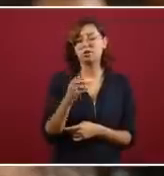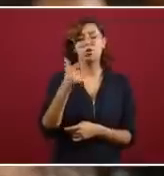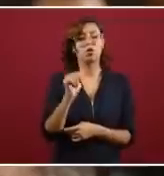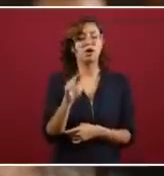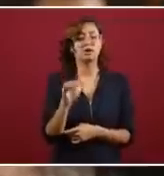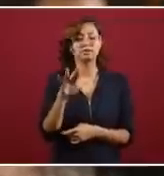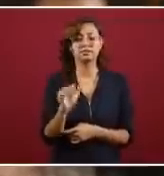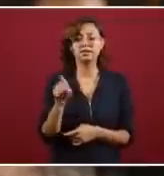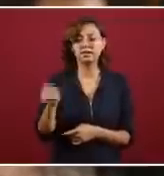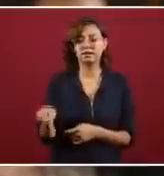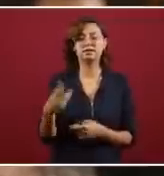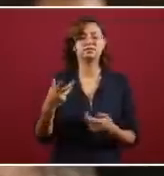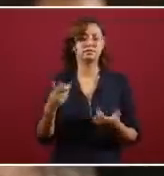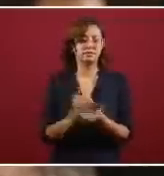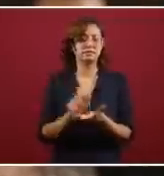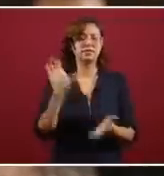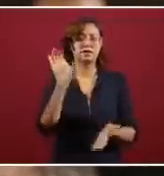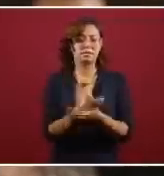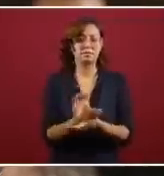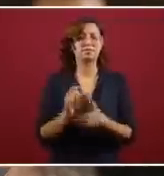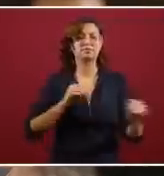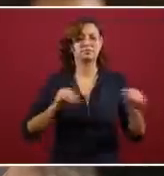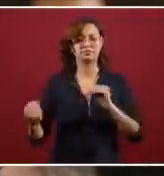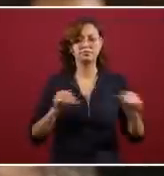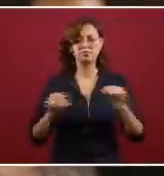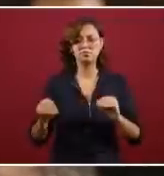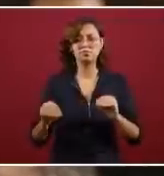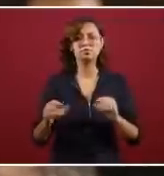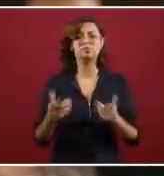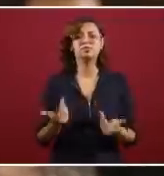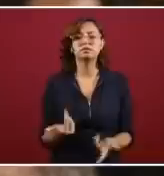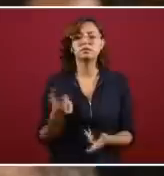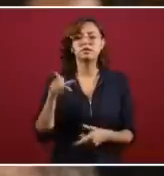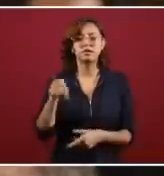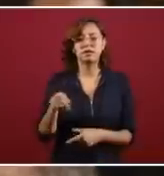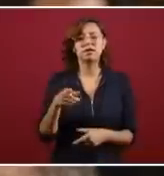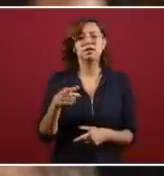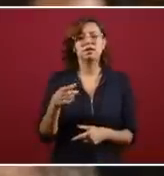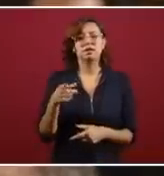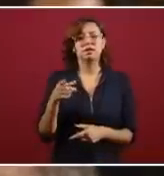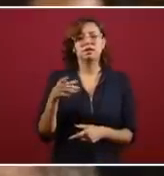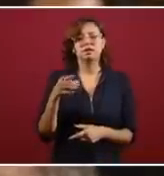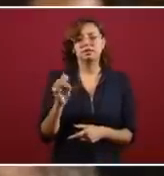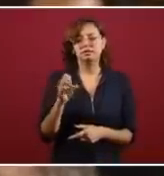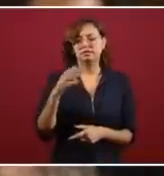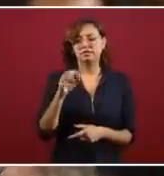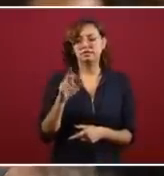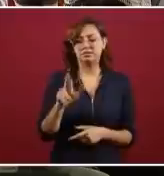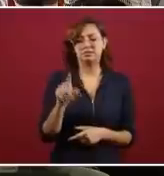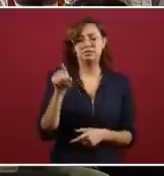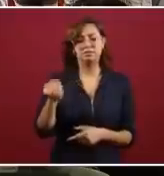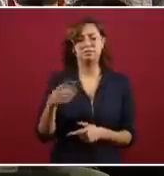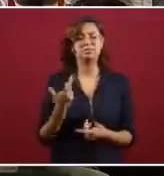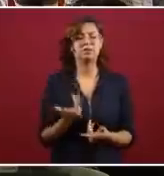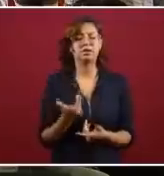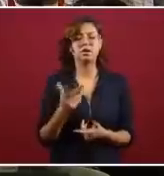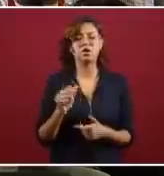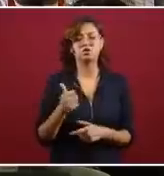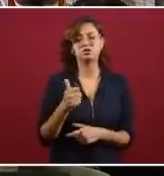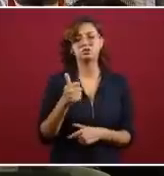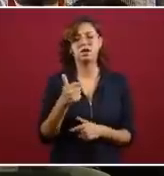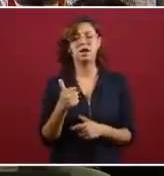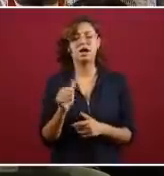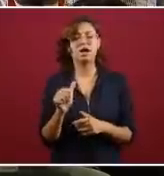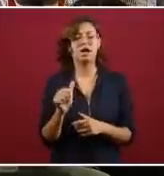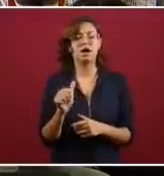tiene discapacidad motora y que causó alta en la Marina Armada de México un 11 de agosto del 81, con un